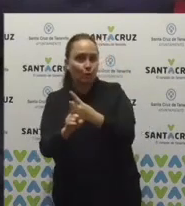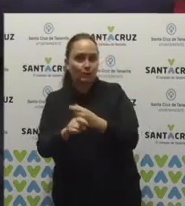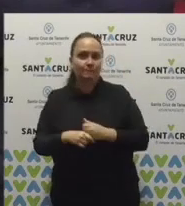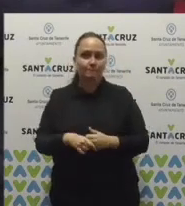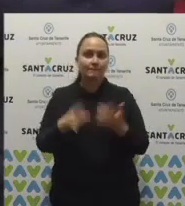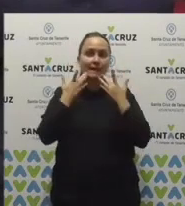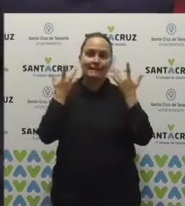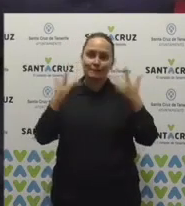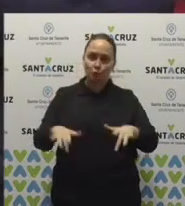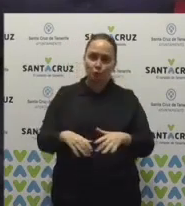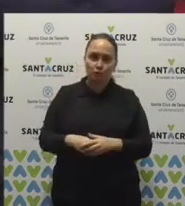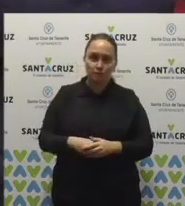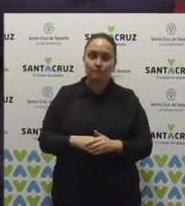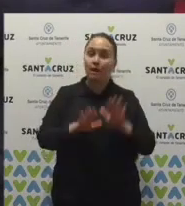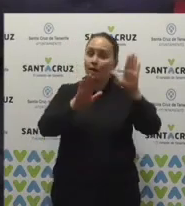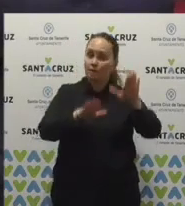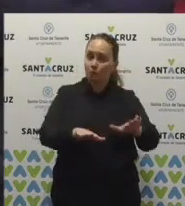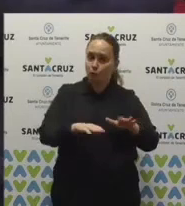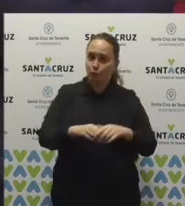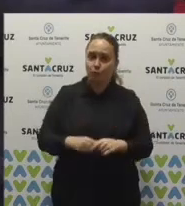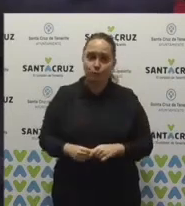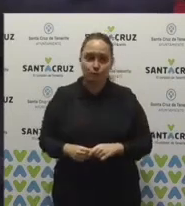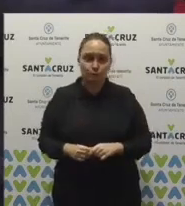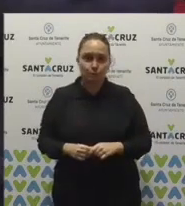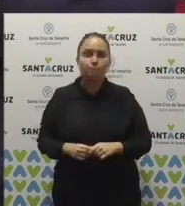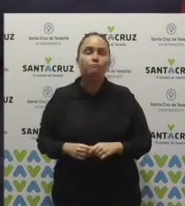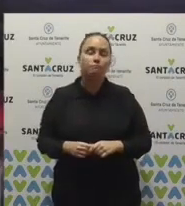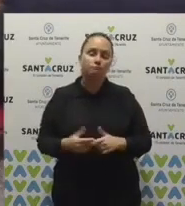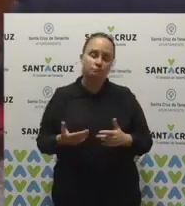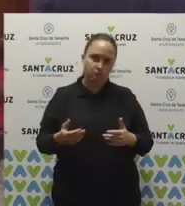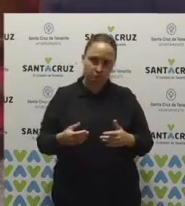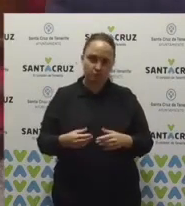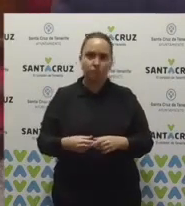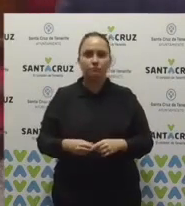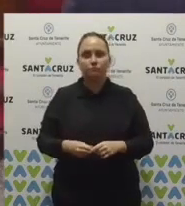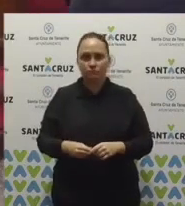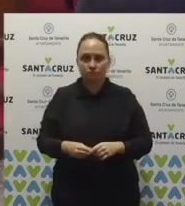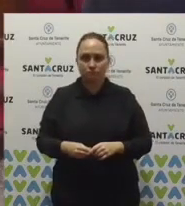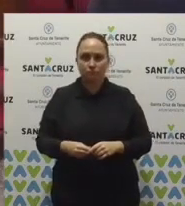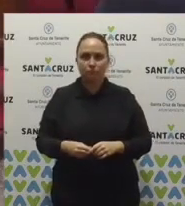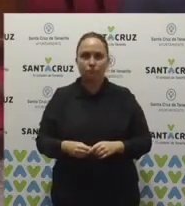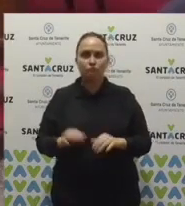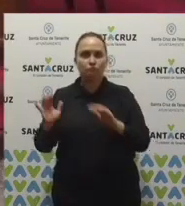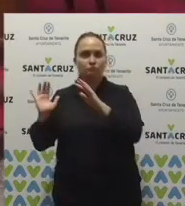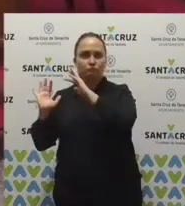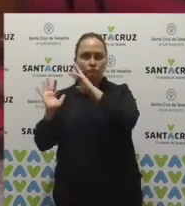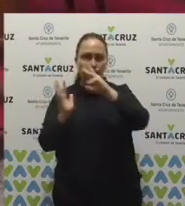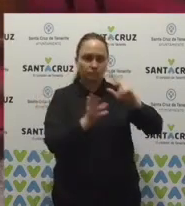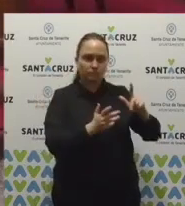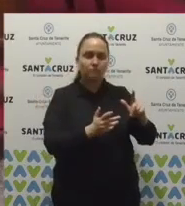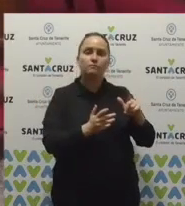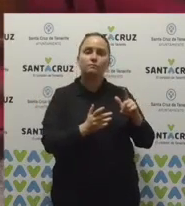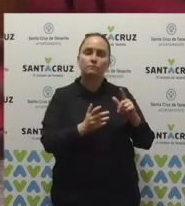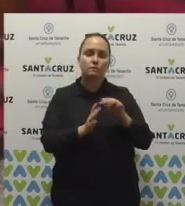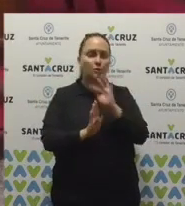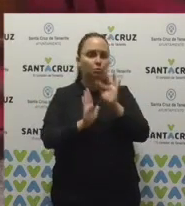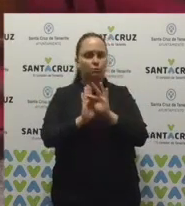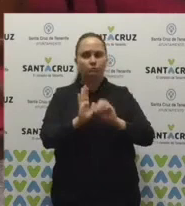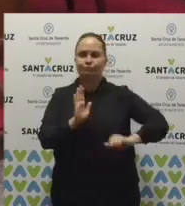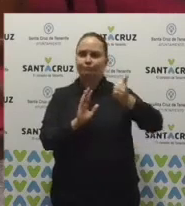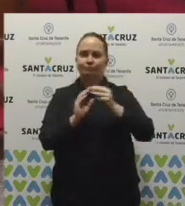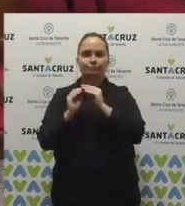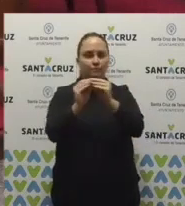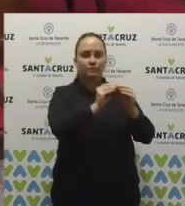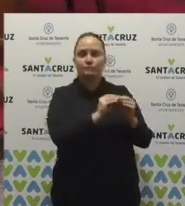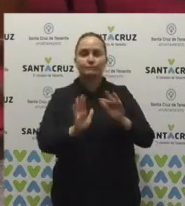votos a favor damos damos en el punto por unanimidad y pasamos